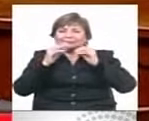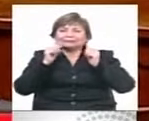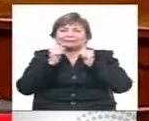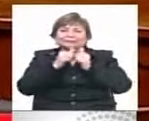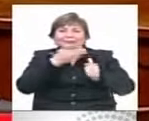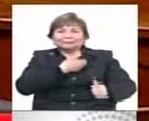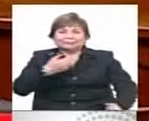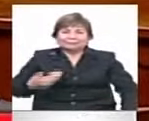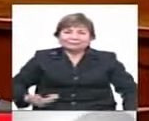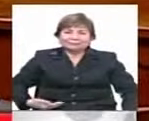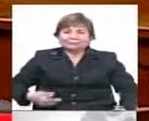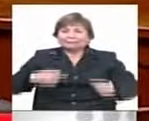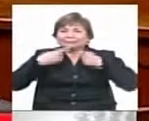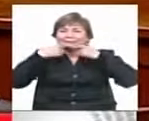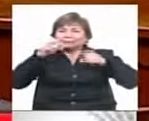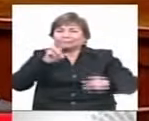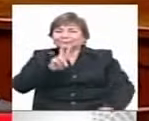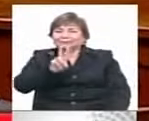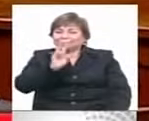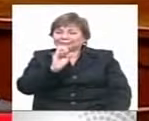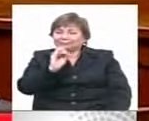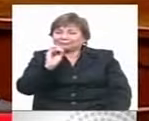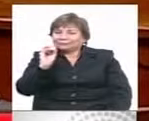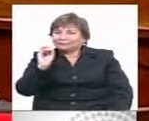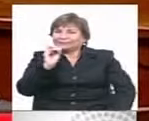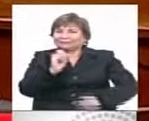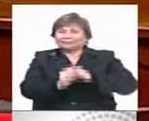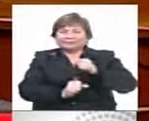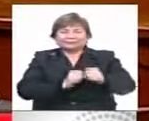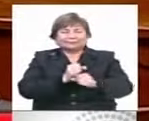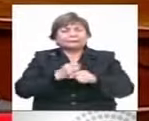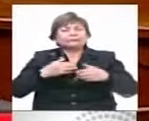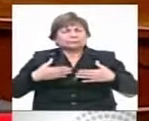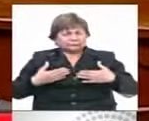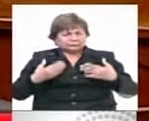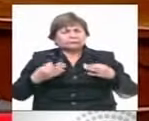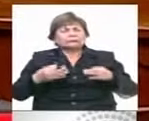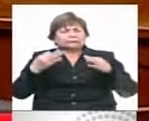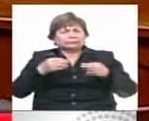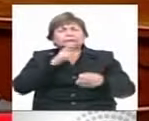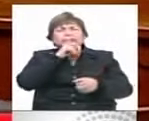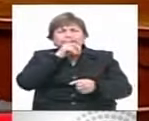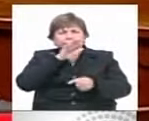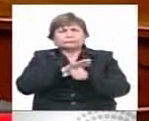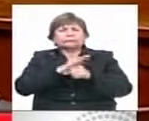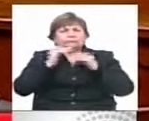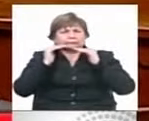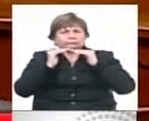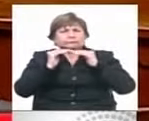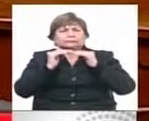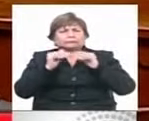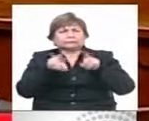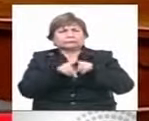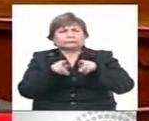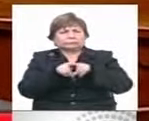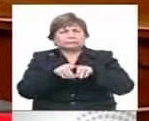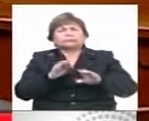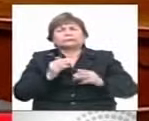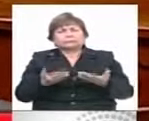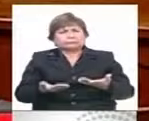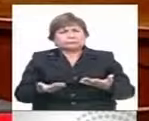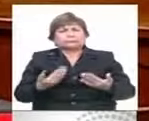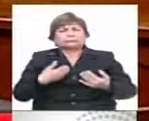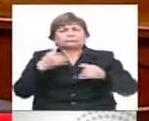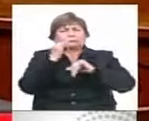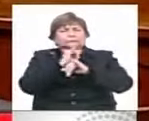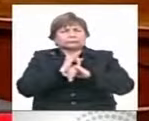Estado, a 200 años de su vida republicana, pueda cumplir con la promesa de igualdad e independencia. Por lo